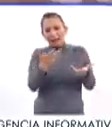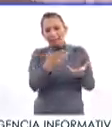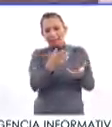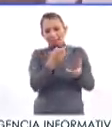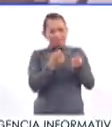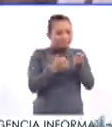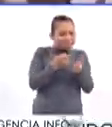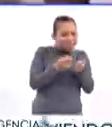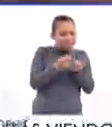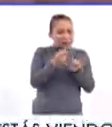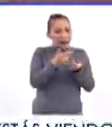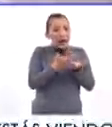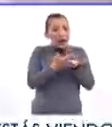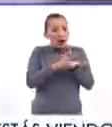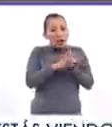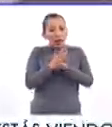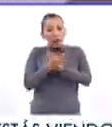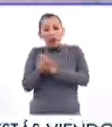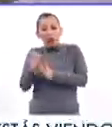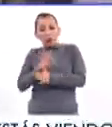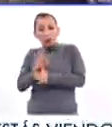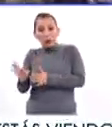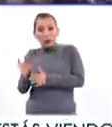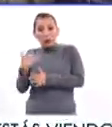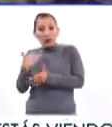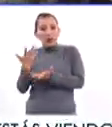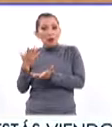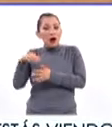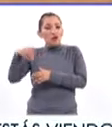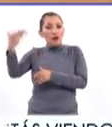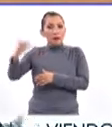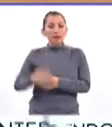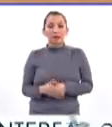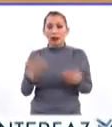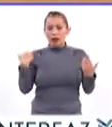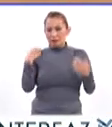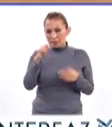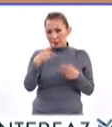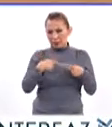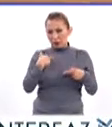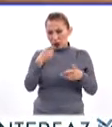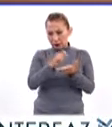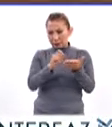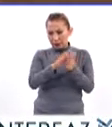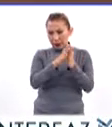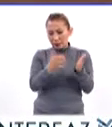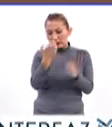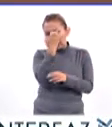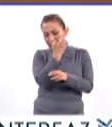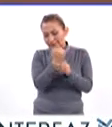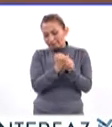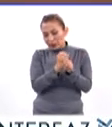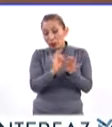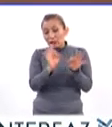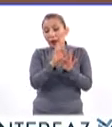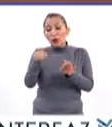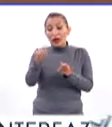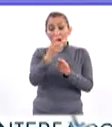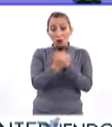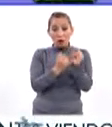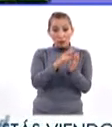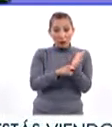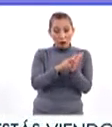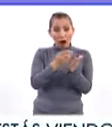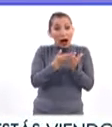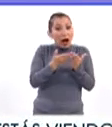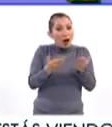simbólico que se convierte en una posibilidad de sublimación. Los académicos afirman que este estudio es importante porque los videojuegos